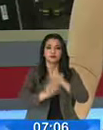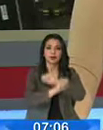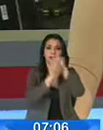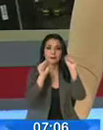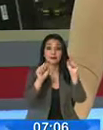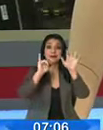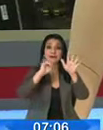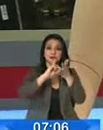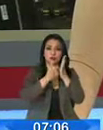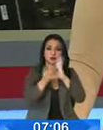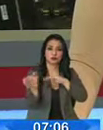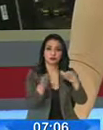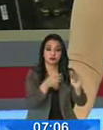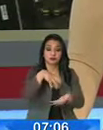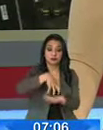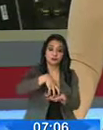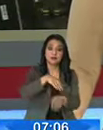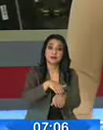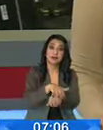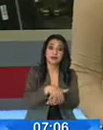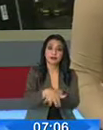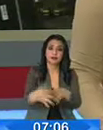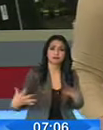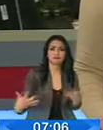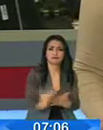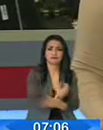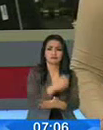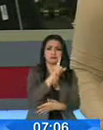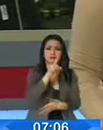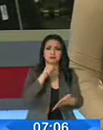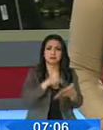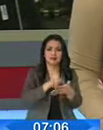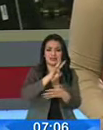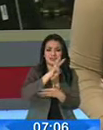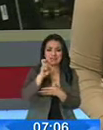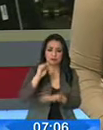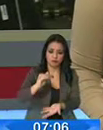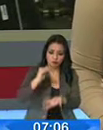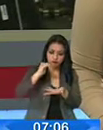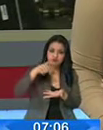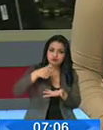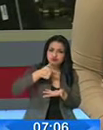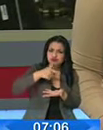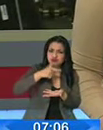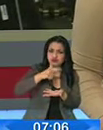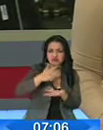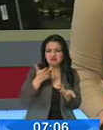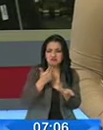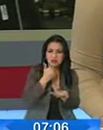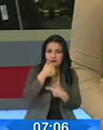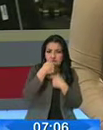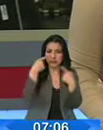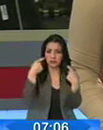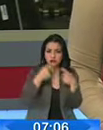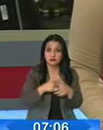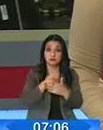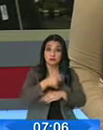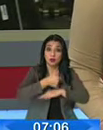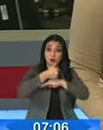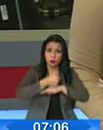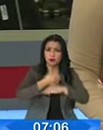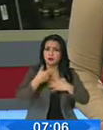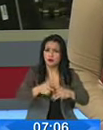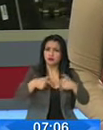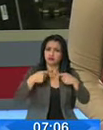7:06 a.m. en la provincia de Los Ríos se decomisaron más de 1.700 litros de licor de dudosa procedencia. Las autoridades realizan